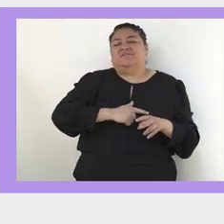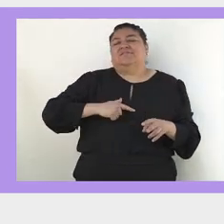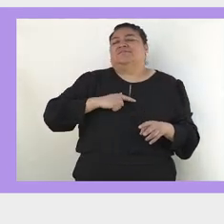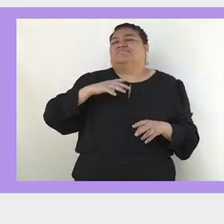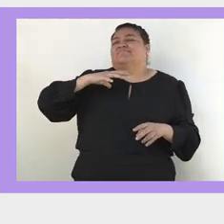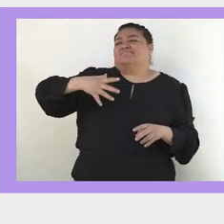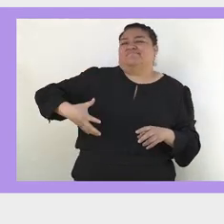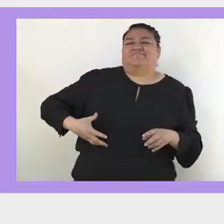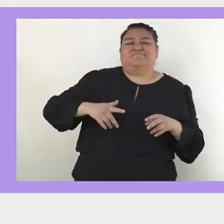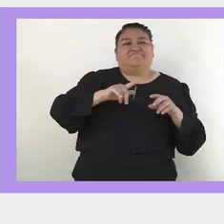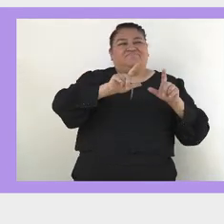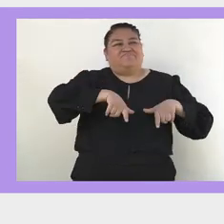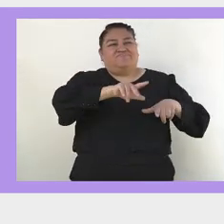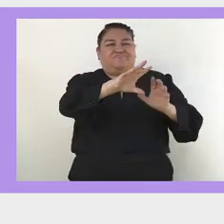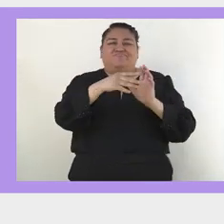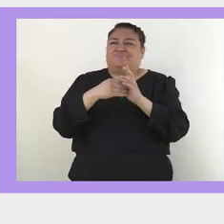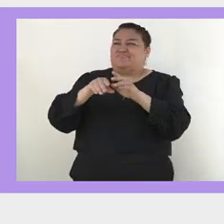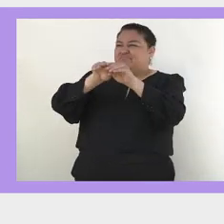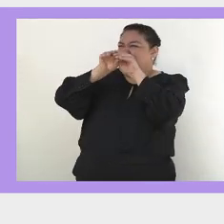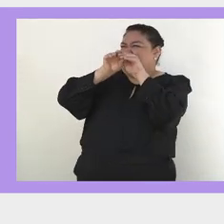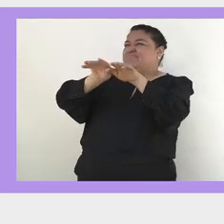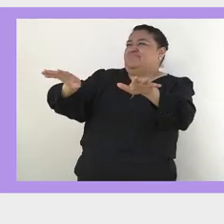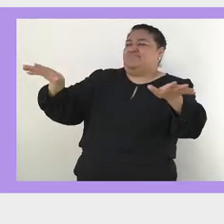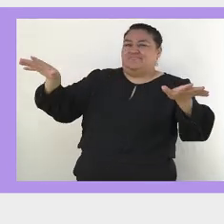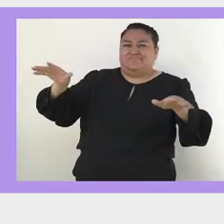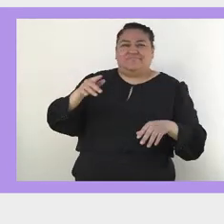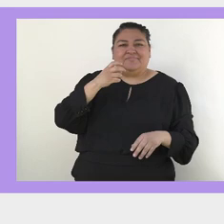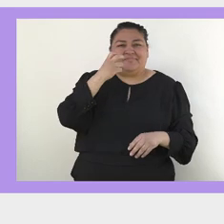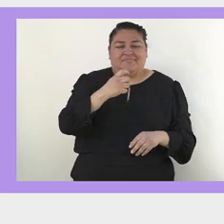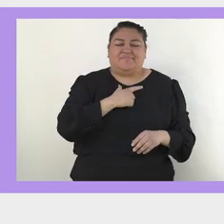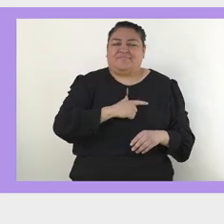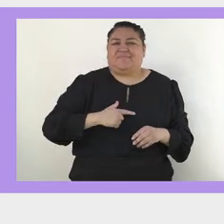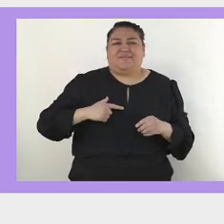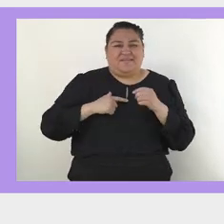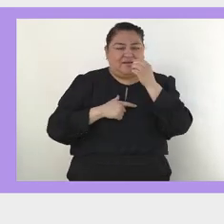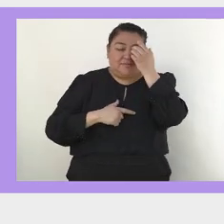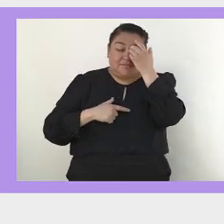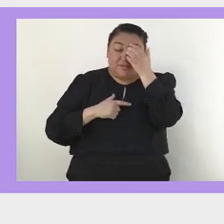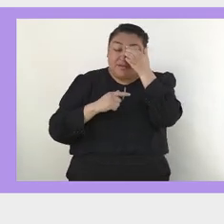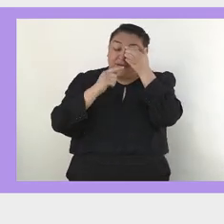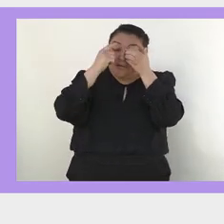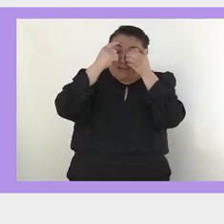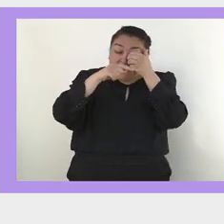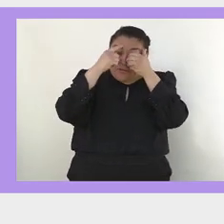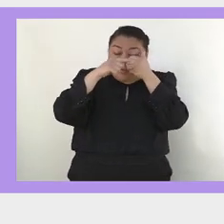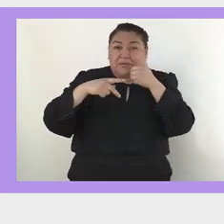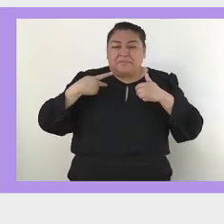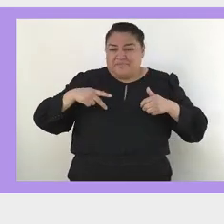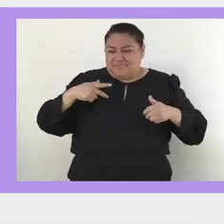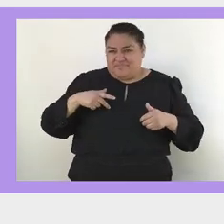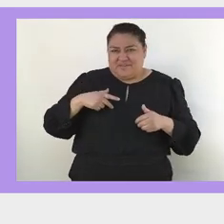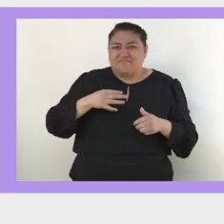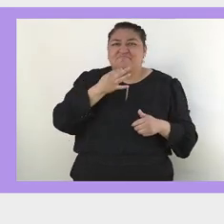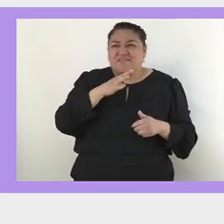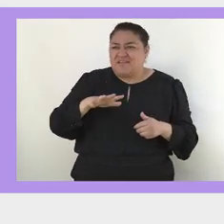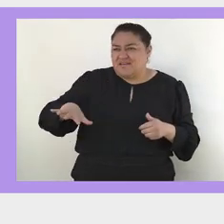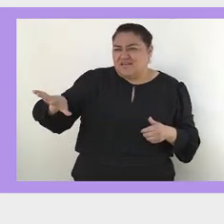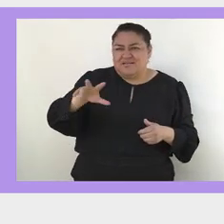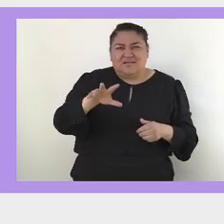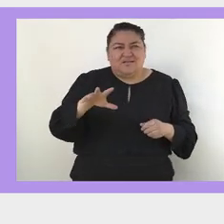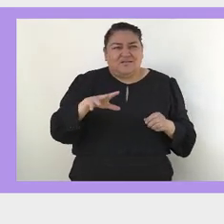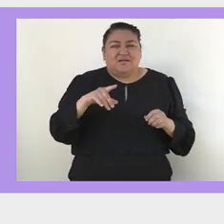todo transmitir lo que nosotros queremos No que al final es como inspirar y también dar el ejemplo de que